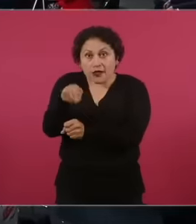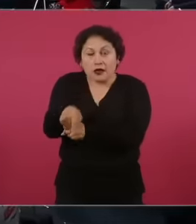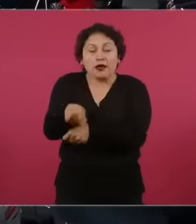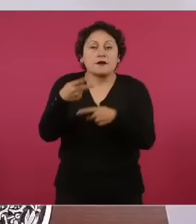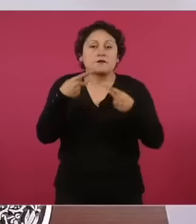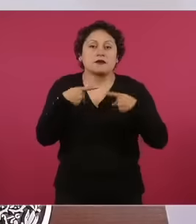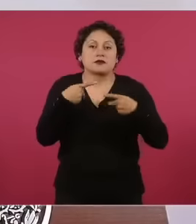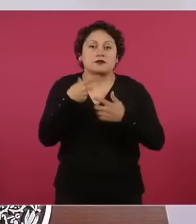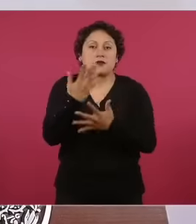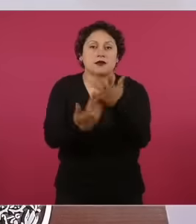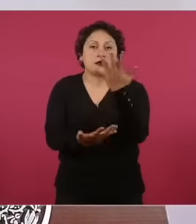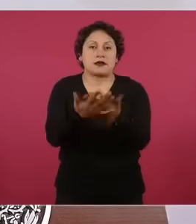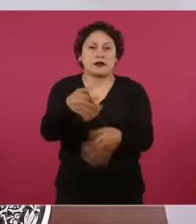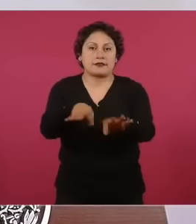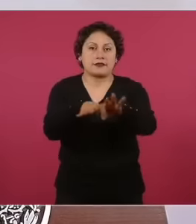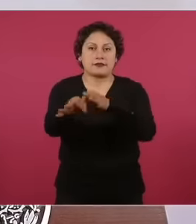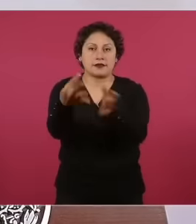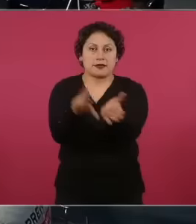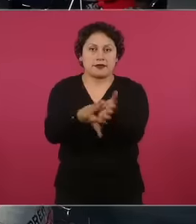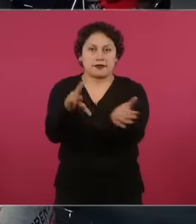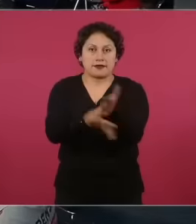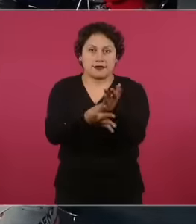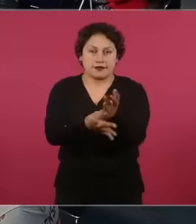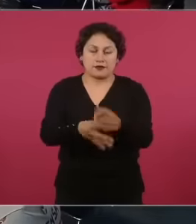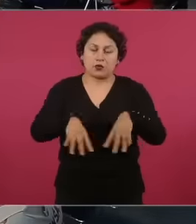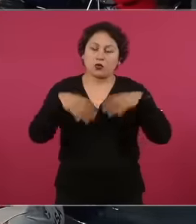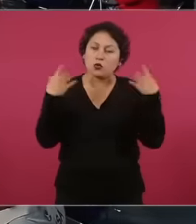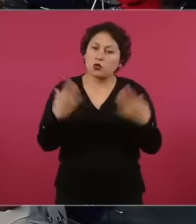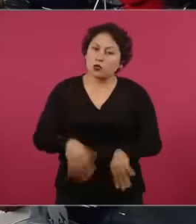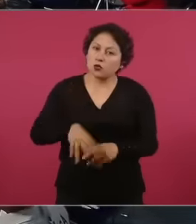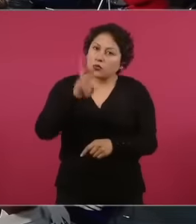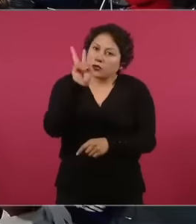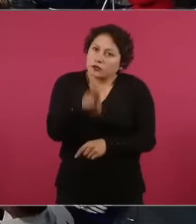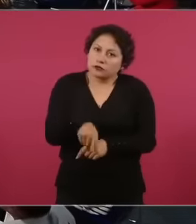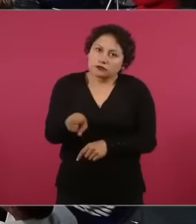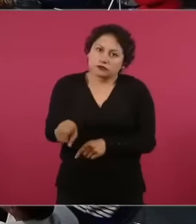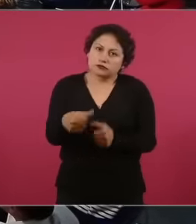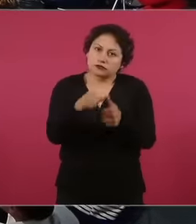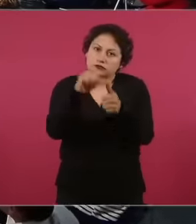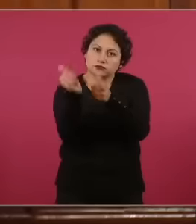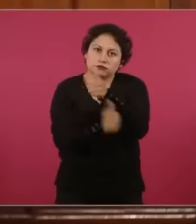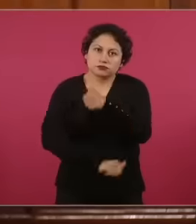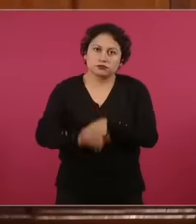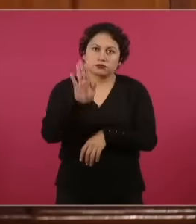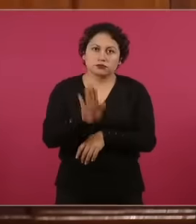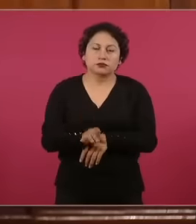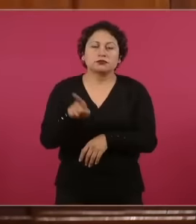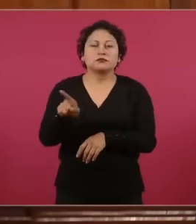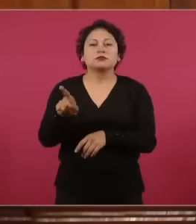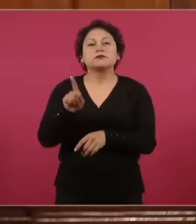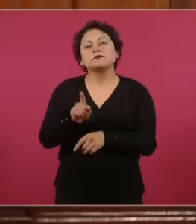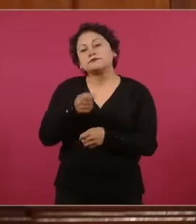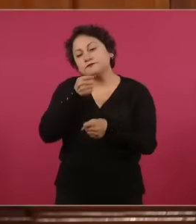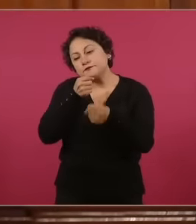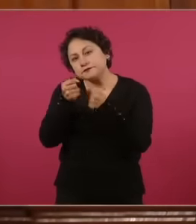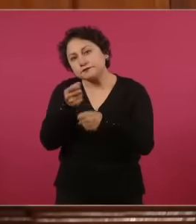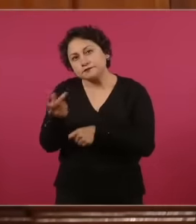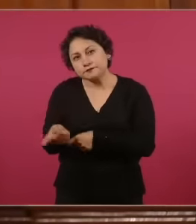son artistas. Cuando le preguntan de dónde eres, es que está allá en Boca del Cerro,